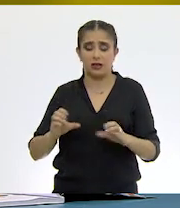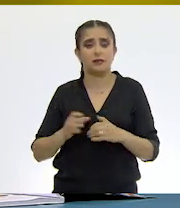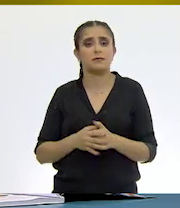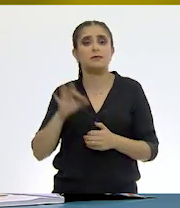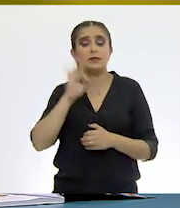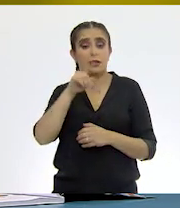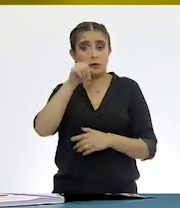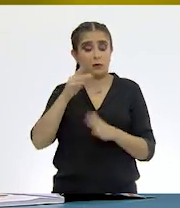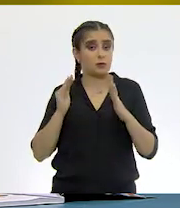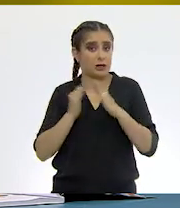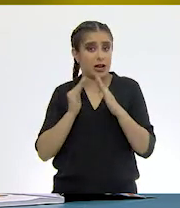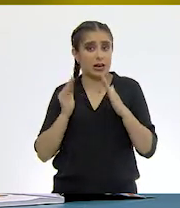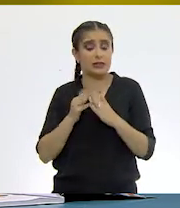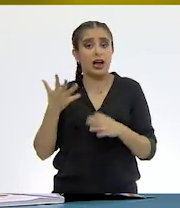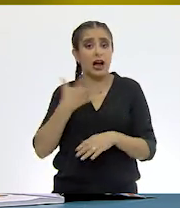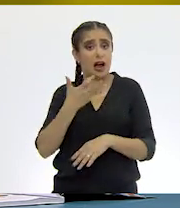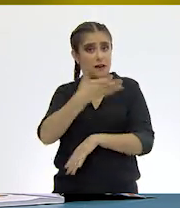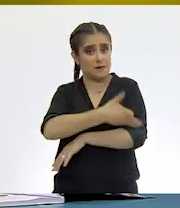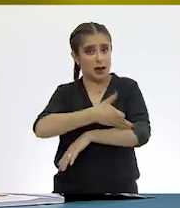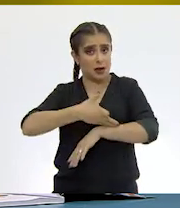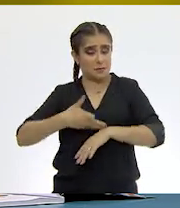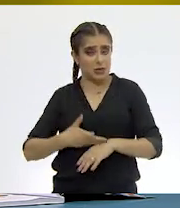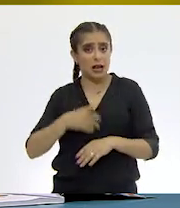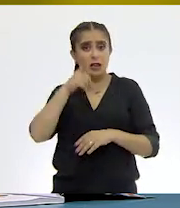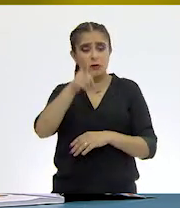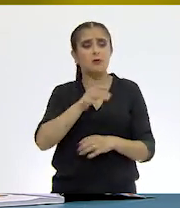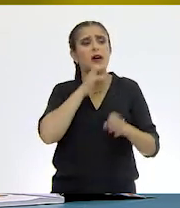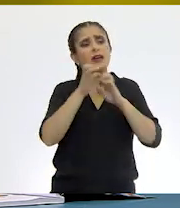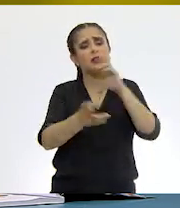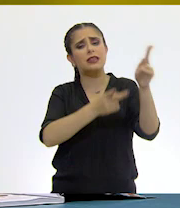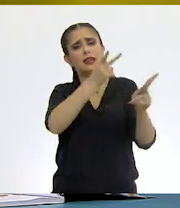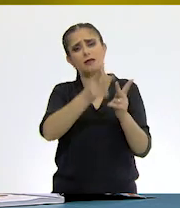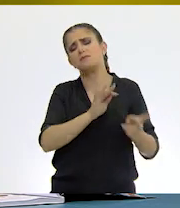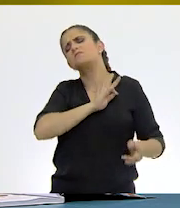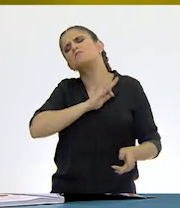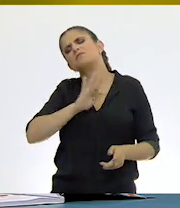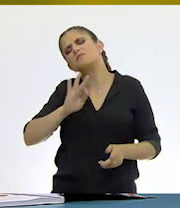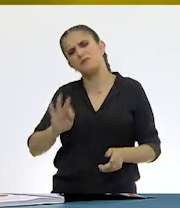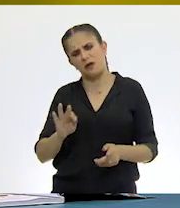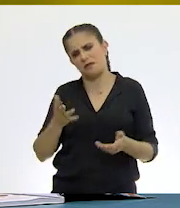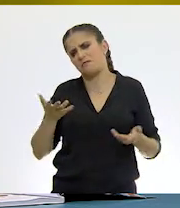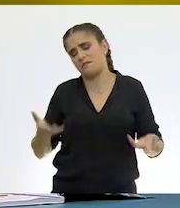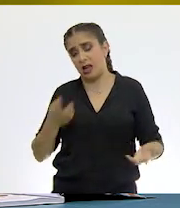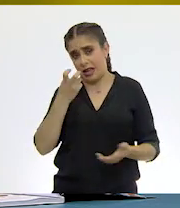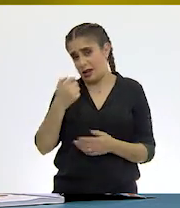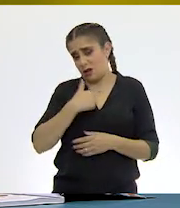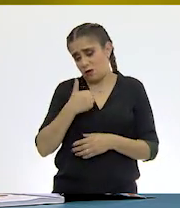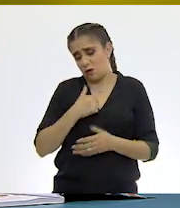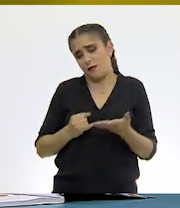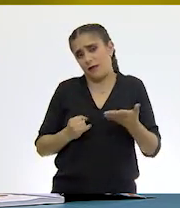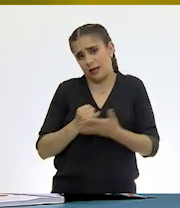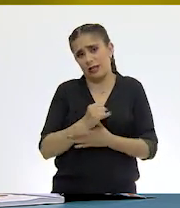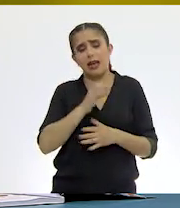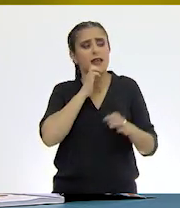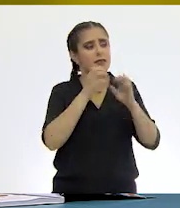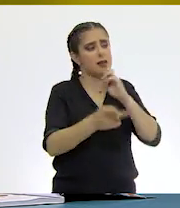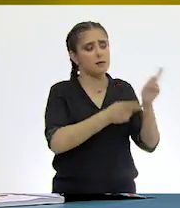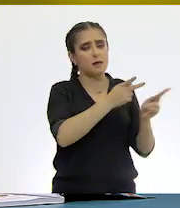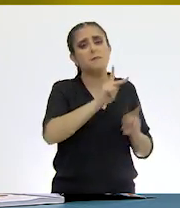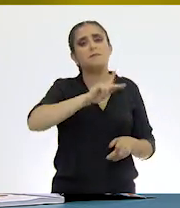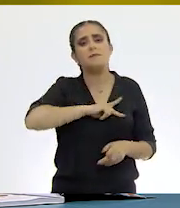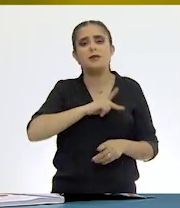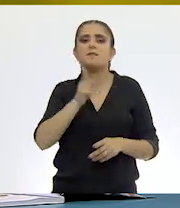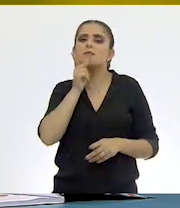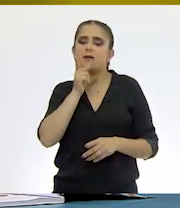tienes en casa algún familiar que te puede dar esta información, pues nosotras decidimos recurrir a nuestro familiar y así lo puedes